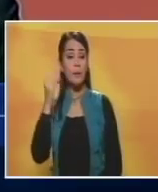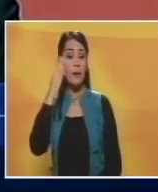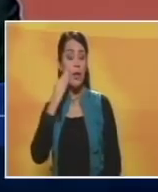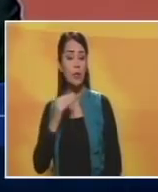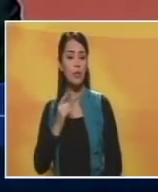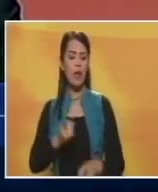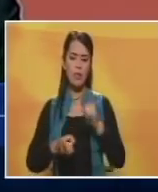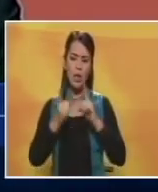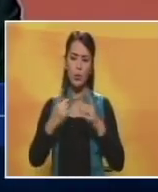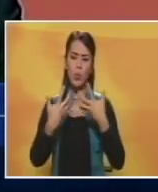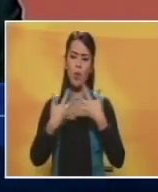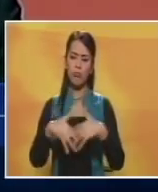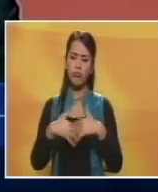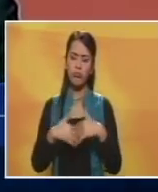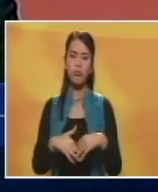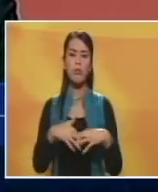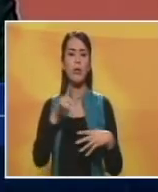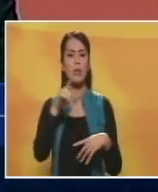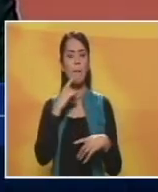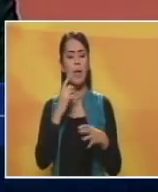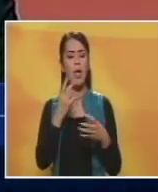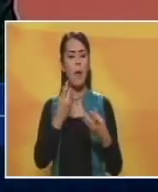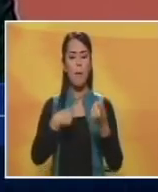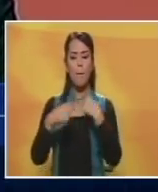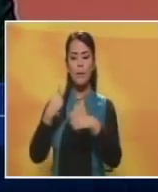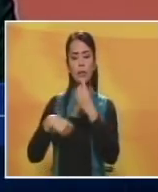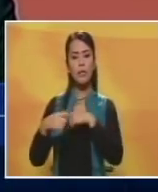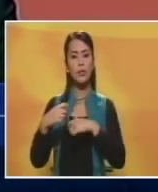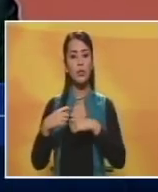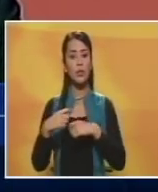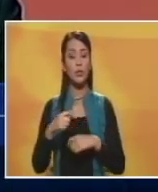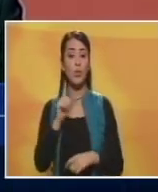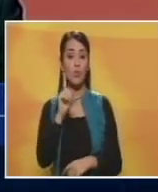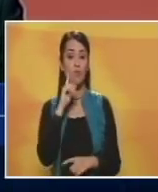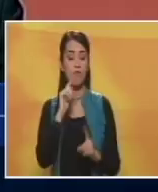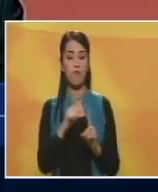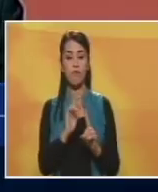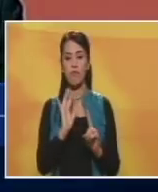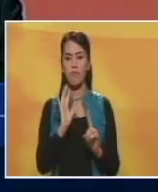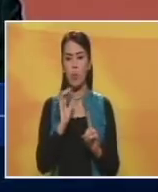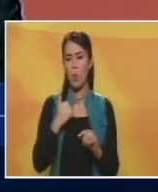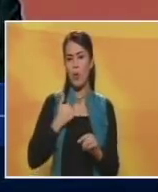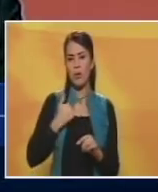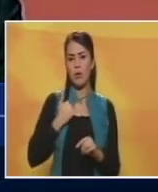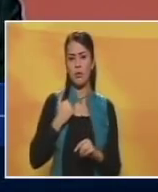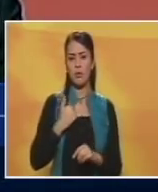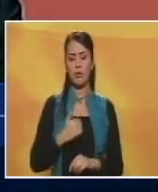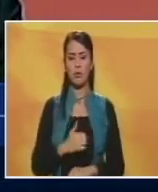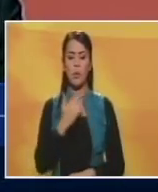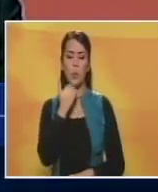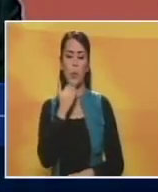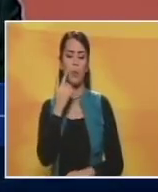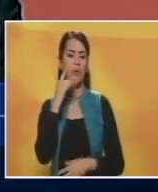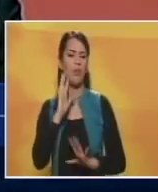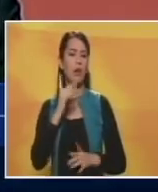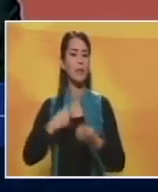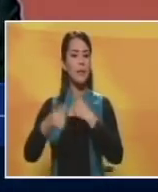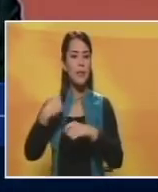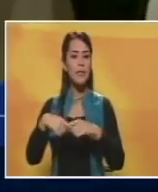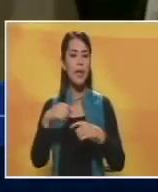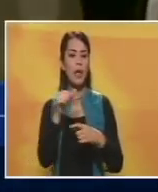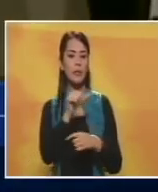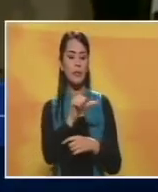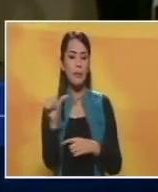industriales, cadenas de comercialización. Un producto X que se vendía